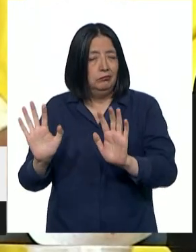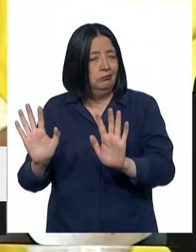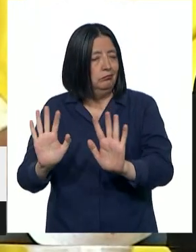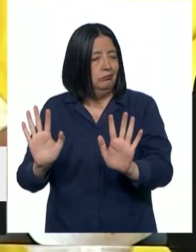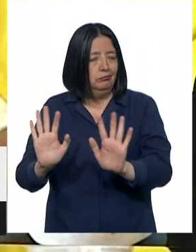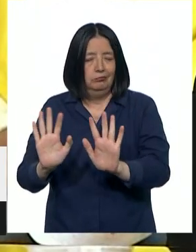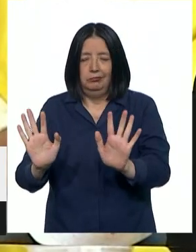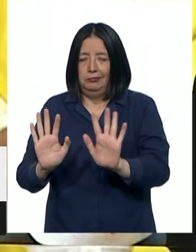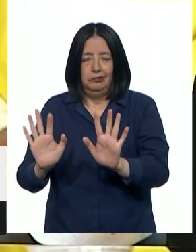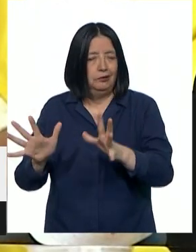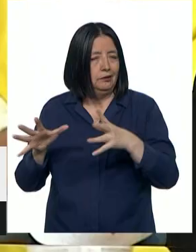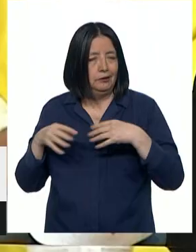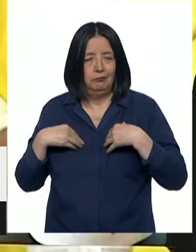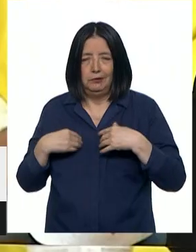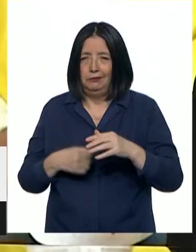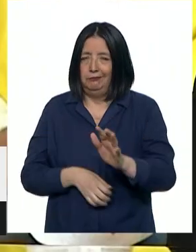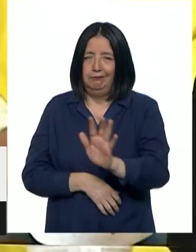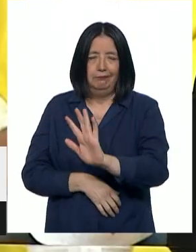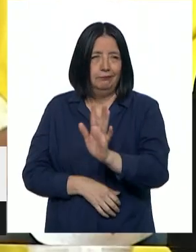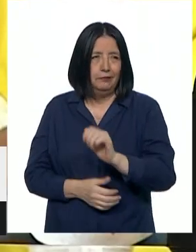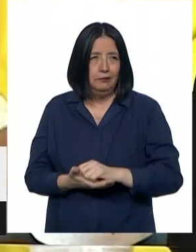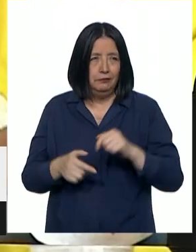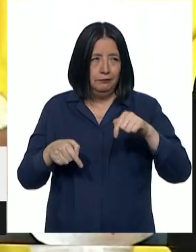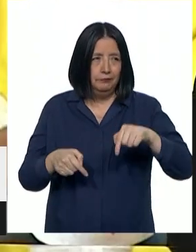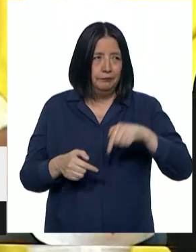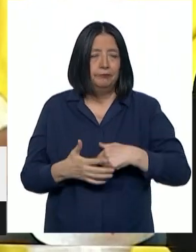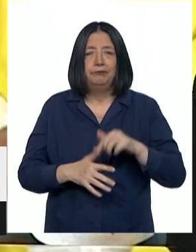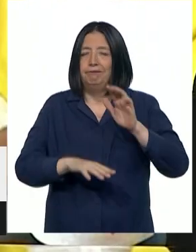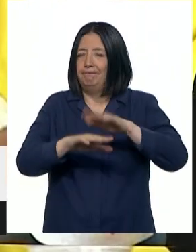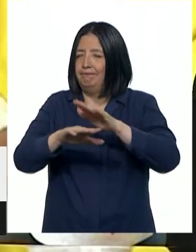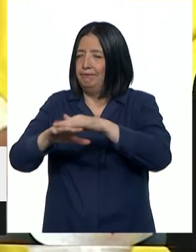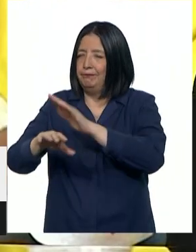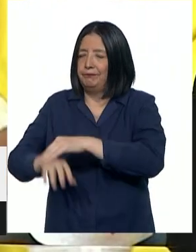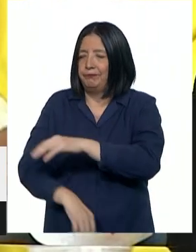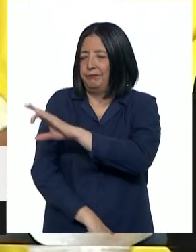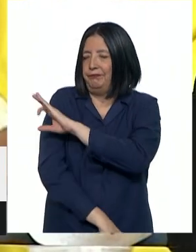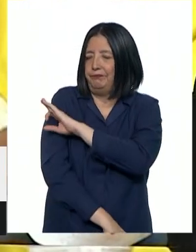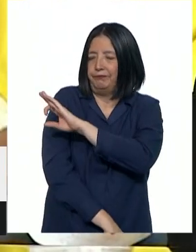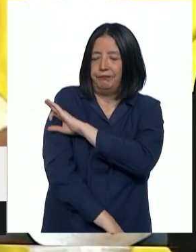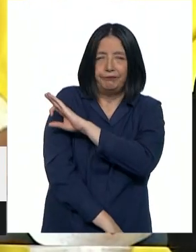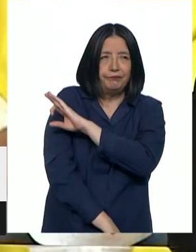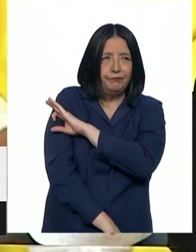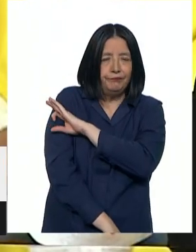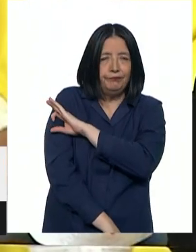no se van a permitir. Y aquí yo quiero hacer un llamado a la Fiscalía,